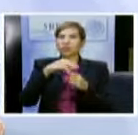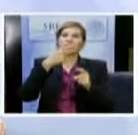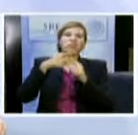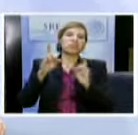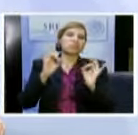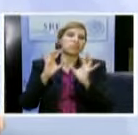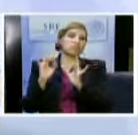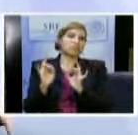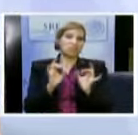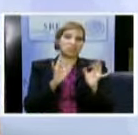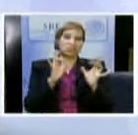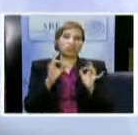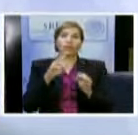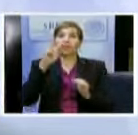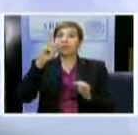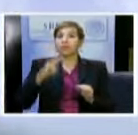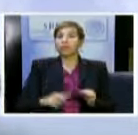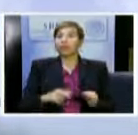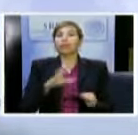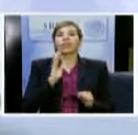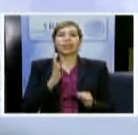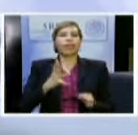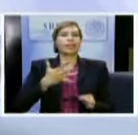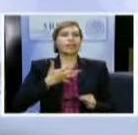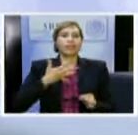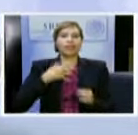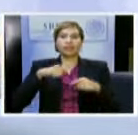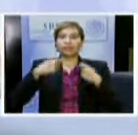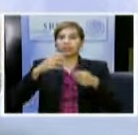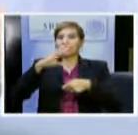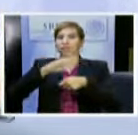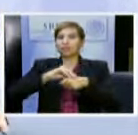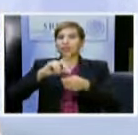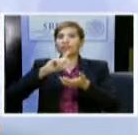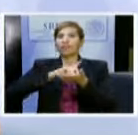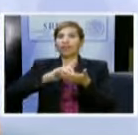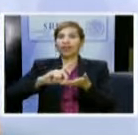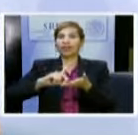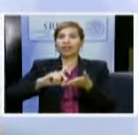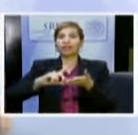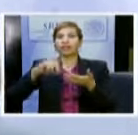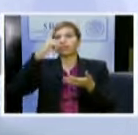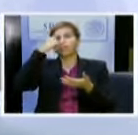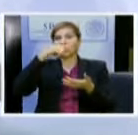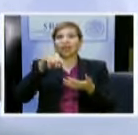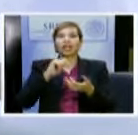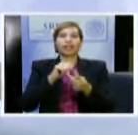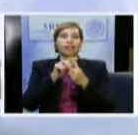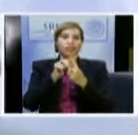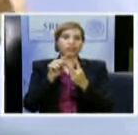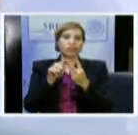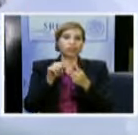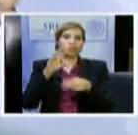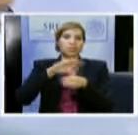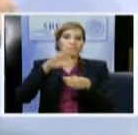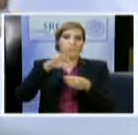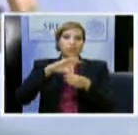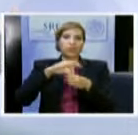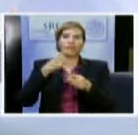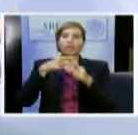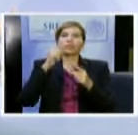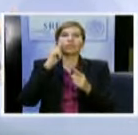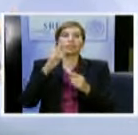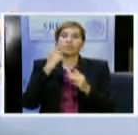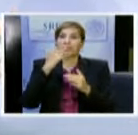diferentes razones. Lo que es cierto es que se tiene ya otorgado este derecho a la comunidad mexicana. En los dos casos, las expectativas fueron